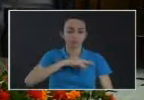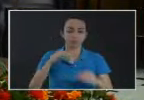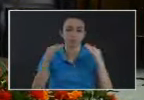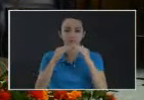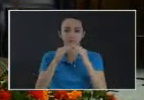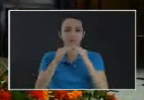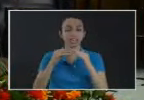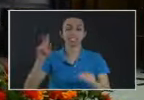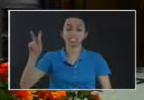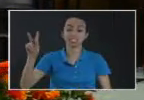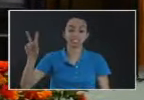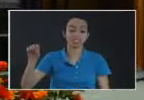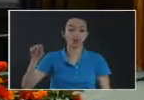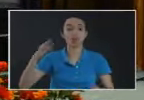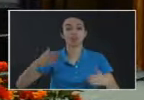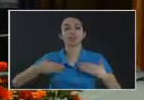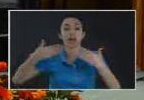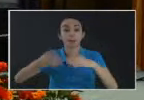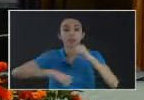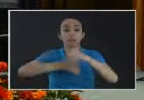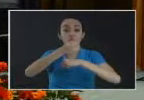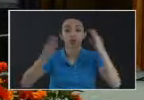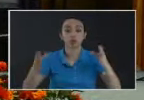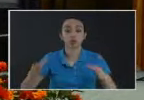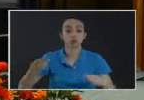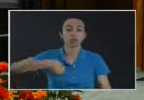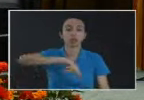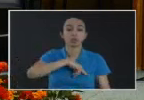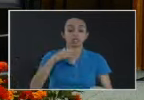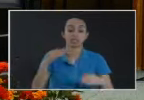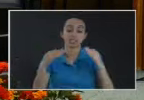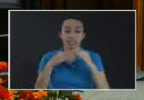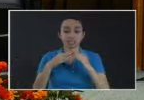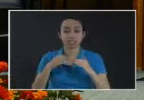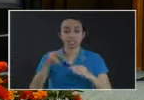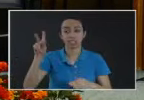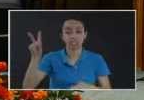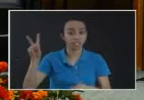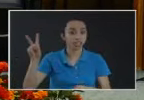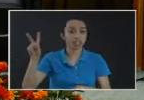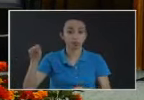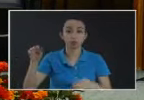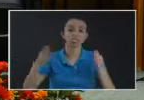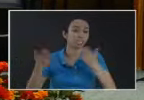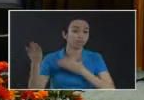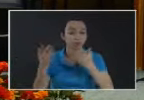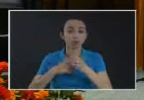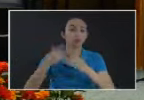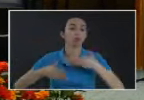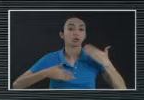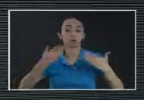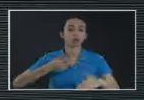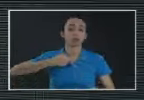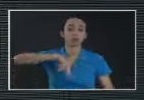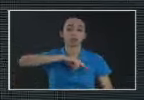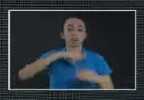Y si no estamos dando fruto en nuestra casa, si no estamos sirviendo con gozo en nuestra casa, ¿cómo pretendemos que vamos a